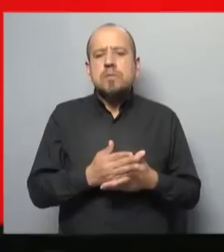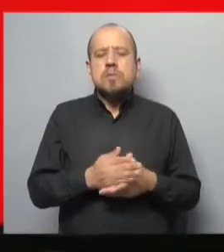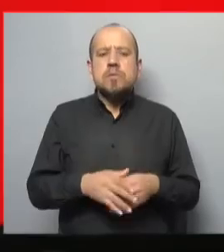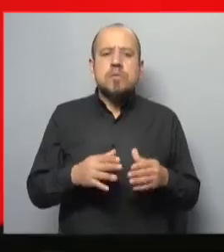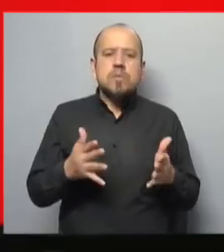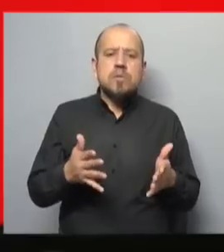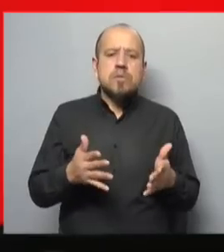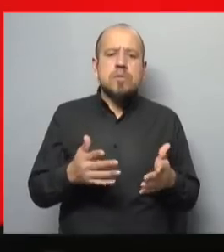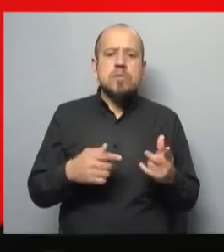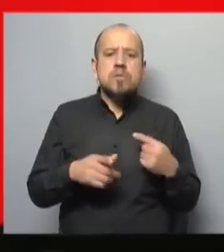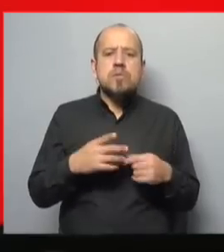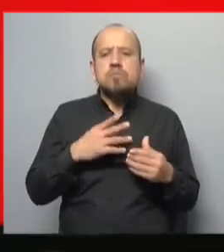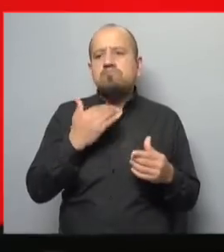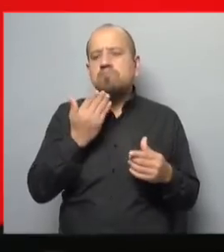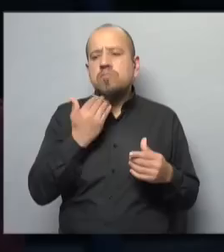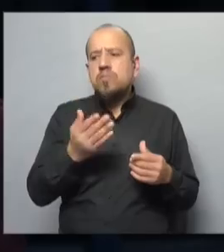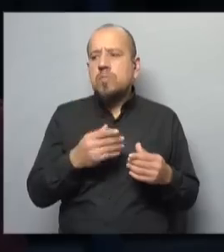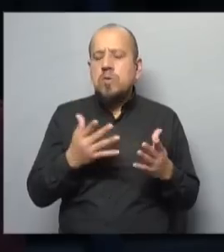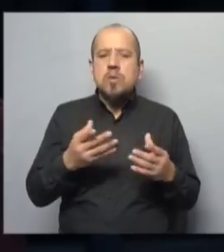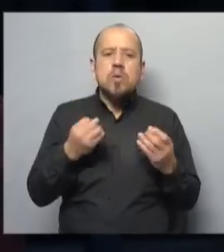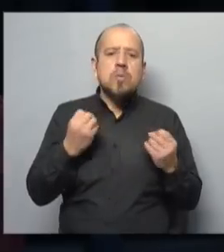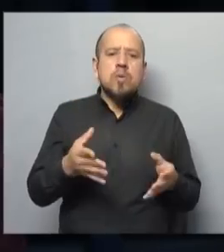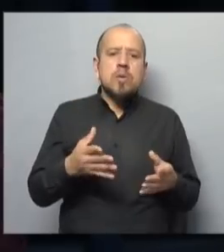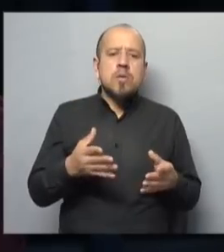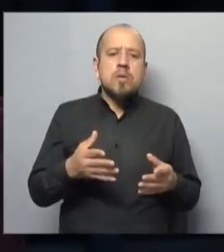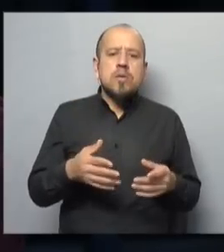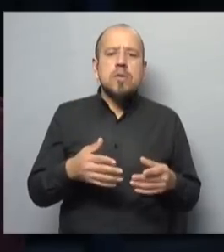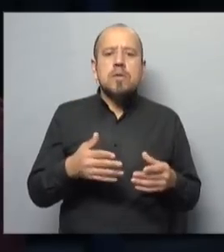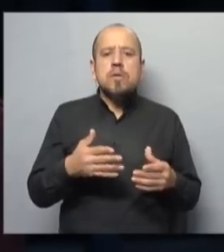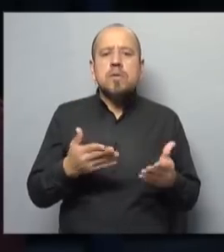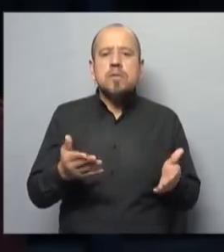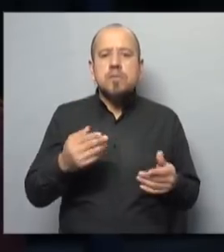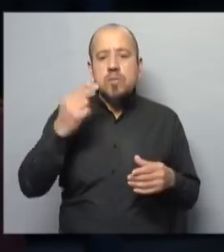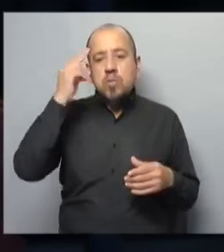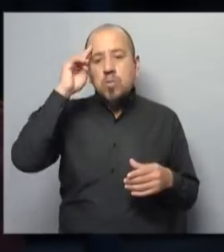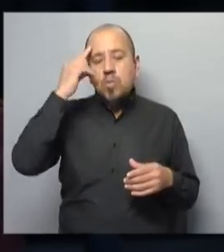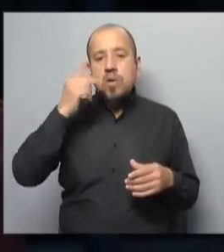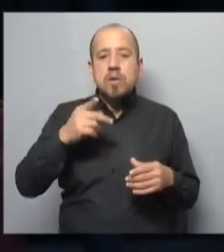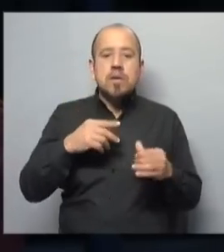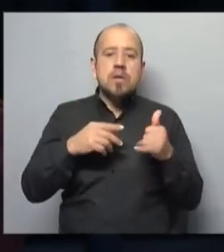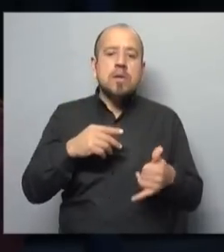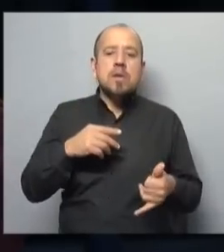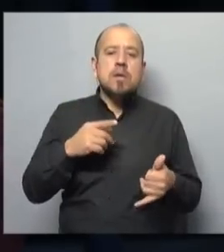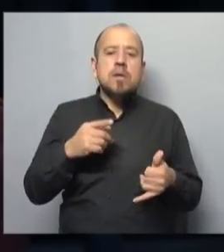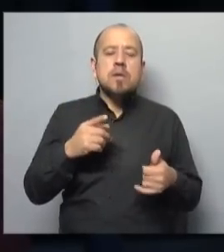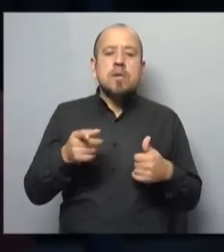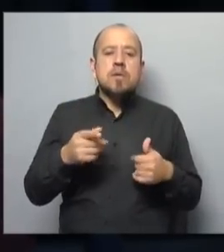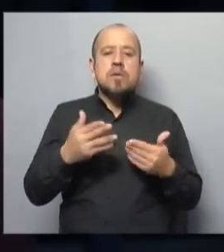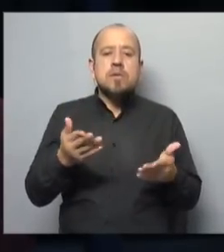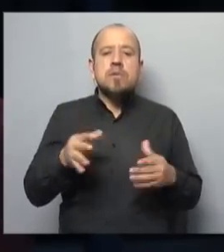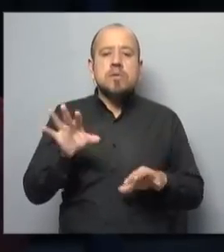no sé si en milagros por qué pasa esto que uruguay tenga como